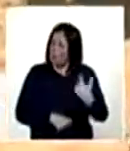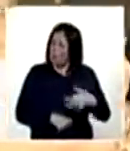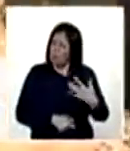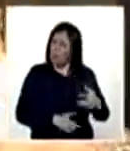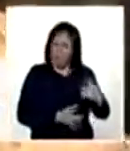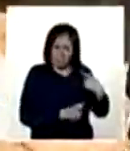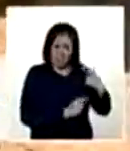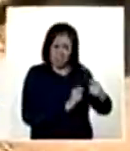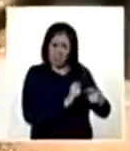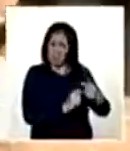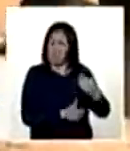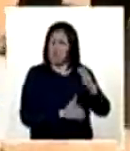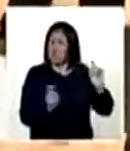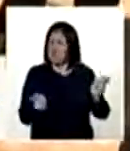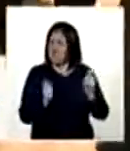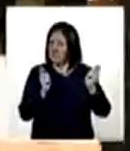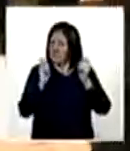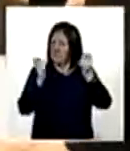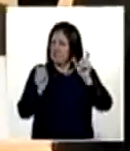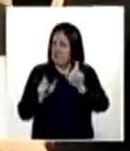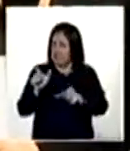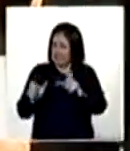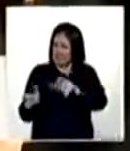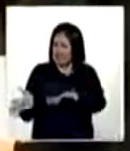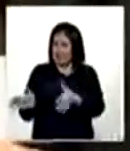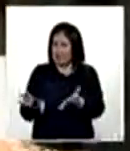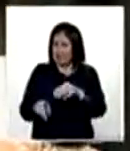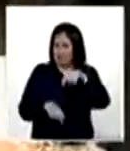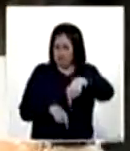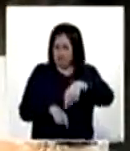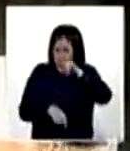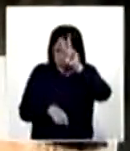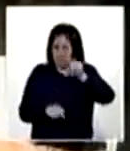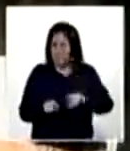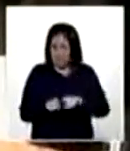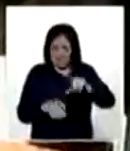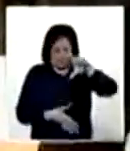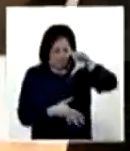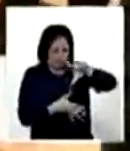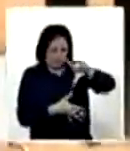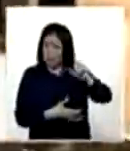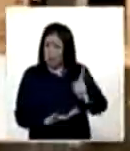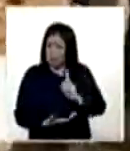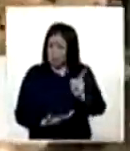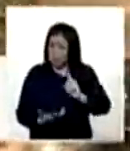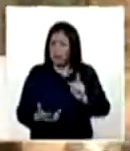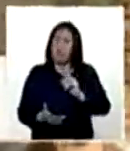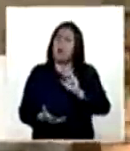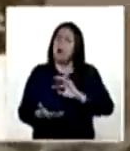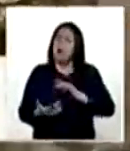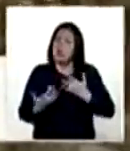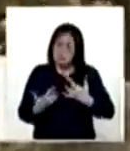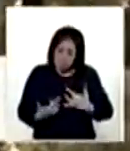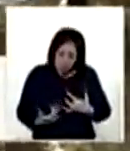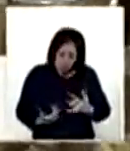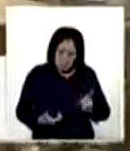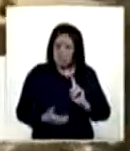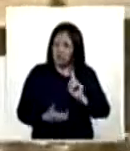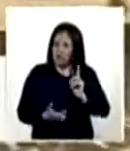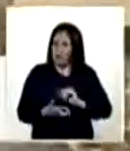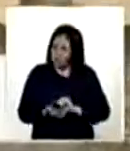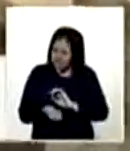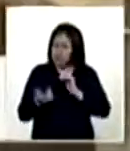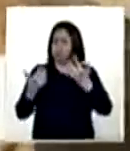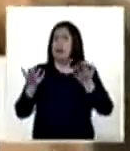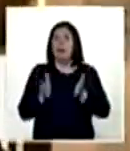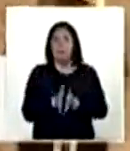Tradicional, esto de celebrar a los muertos, ¿no? No solamente aquí en Perú, en Latinoamérica, esta tradición de no entenderse como en un velorio, sino al contrario,